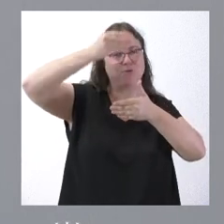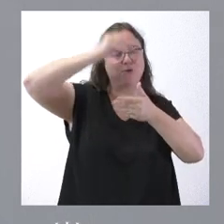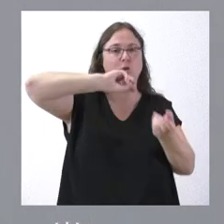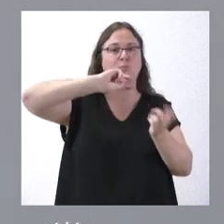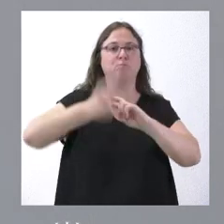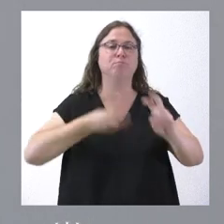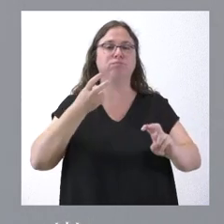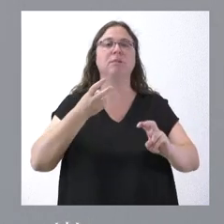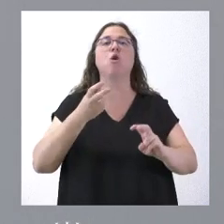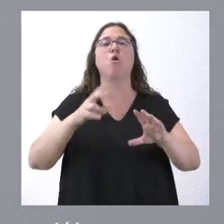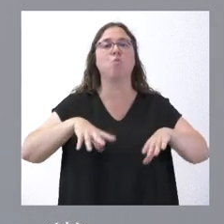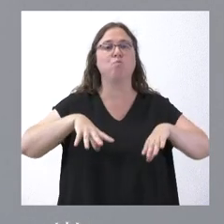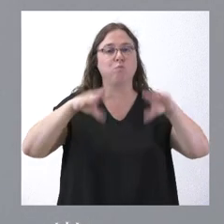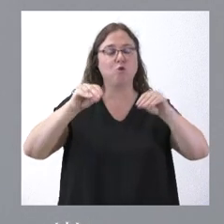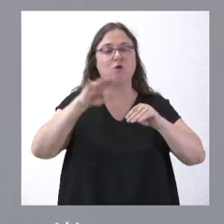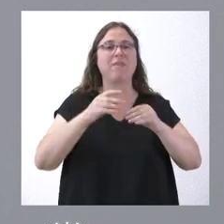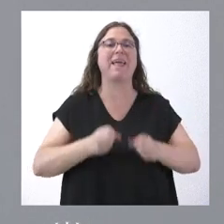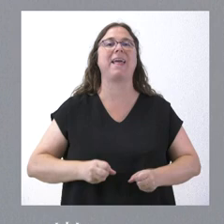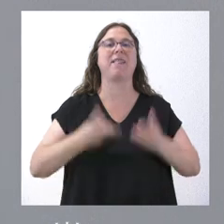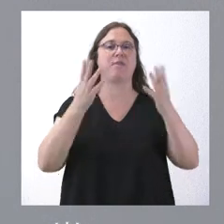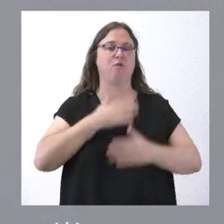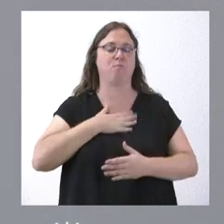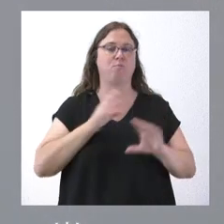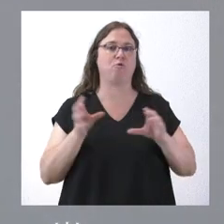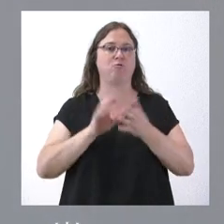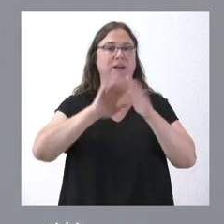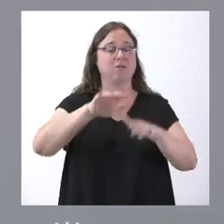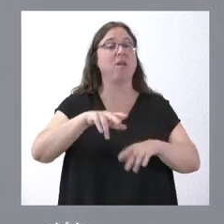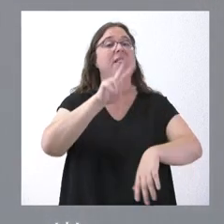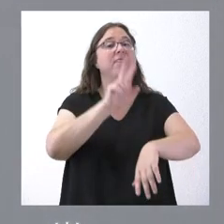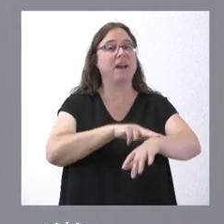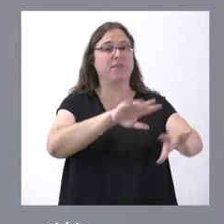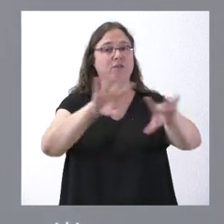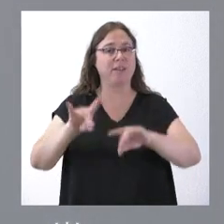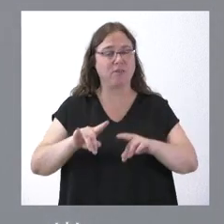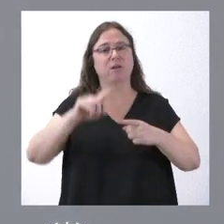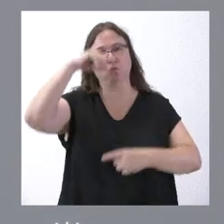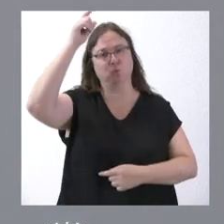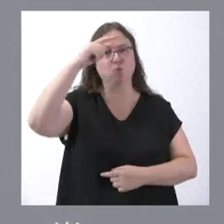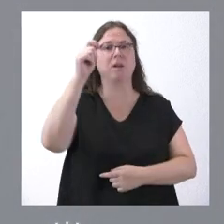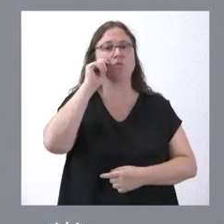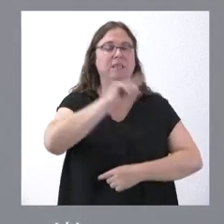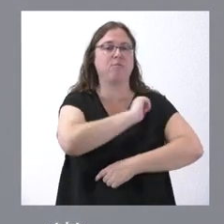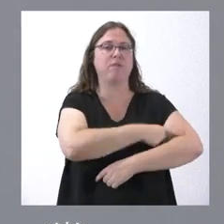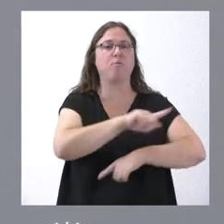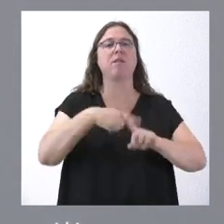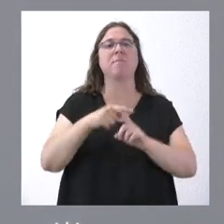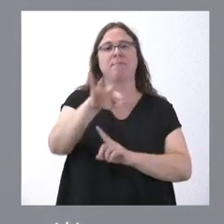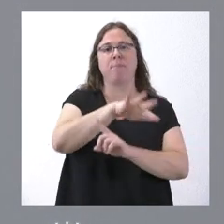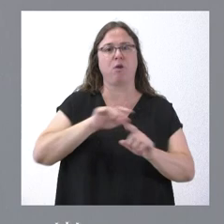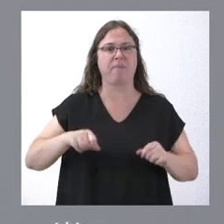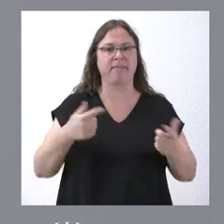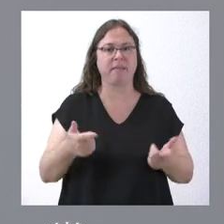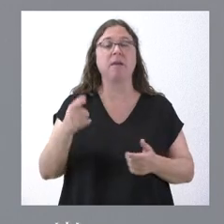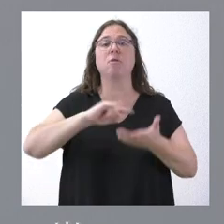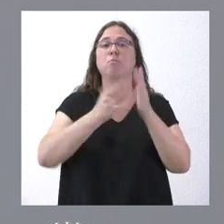la Junta en Burgos que albergan la Delegación Territorial y los Servicios Territoriales de Cultura, Turismo, Deporte y Medio Ambiente. Ambos proyectos